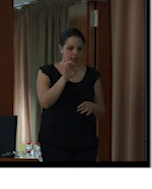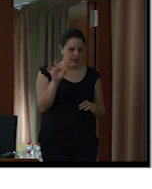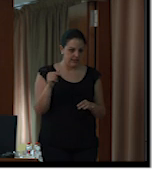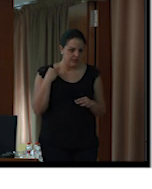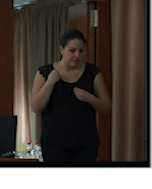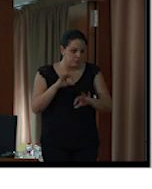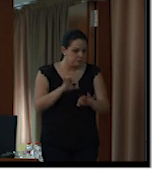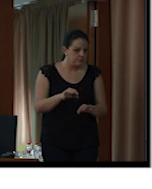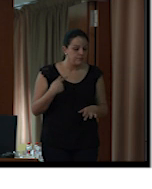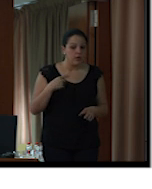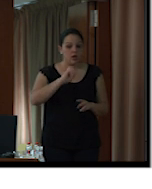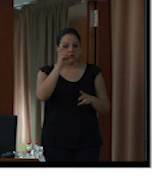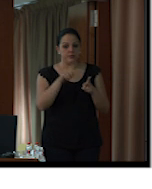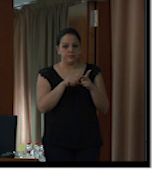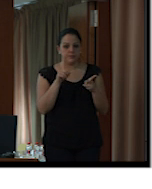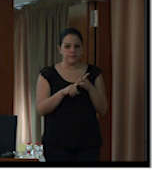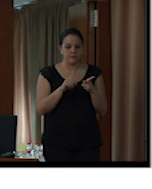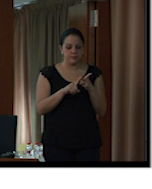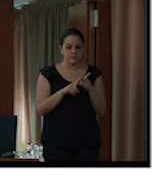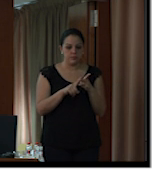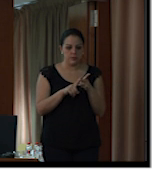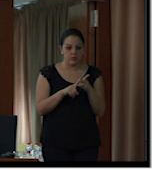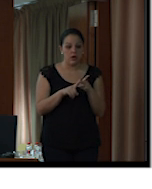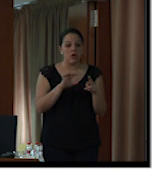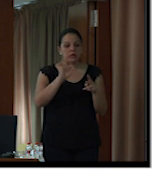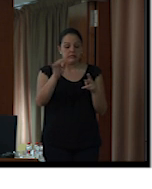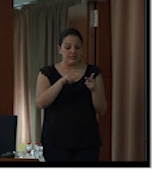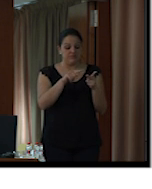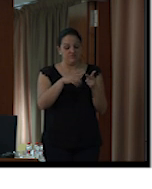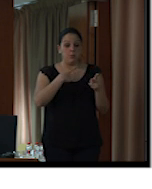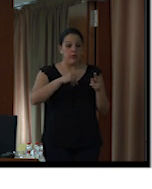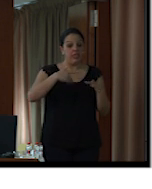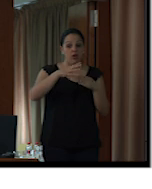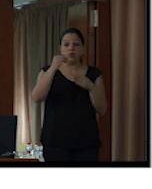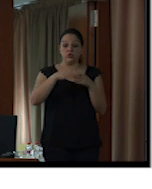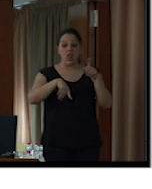efecto similar, no es tan potente como pregabalina, pero seguro que también lo estáis utilizando.